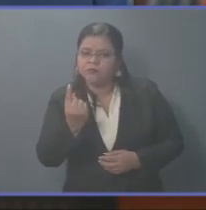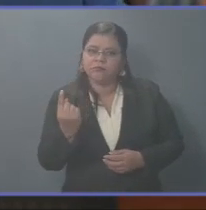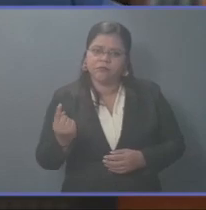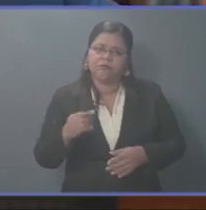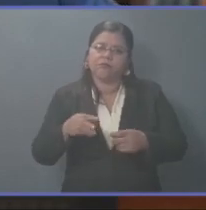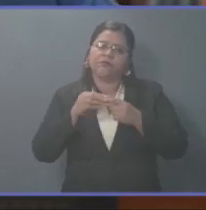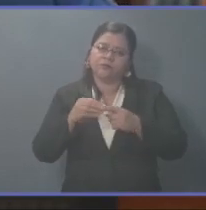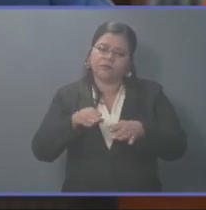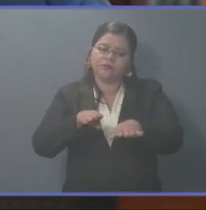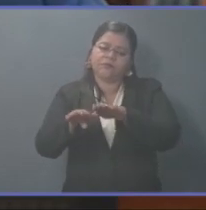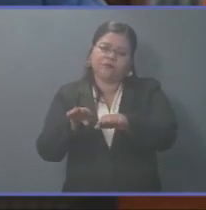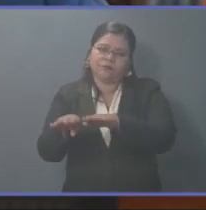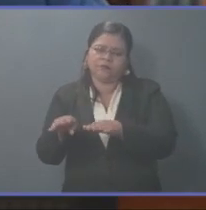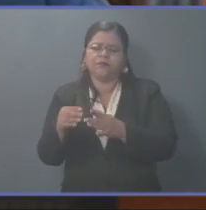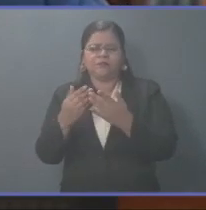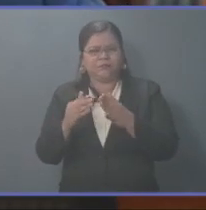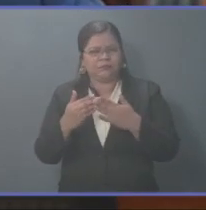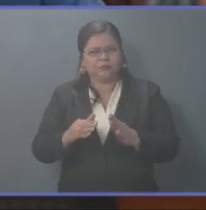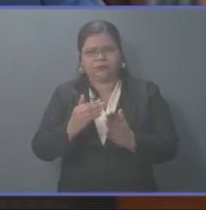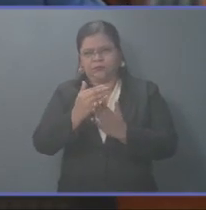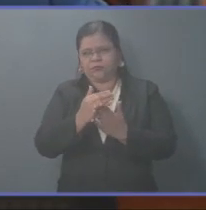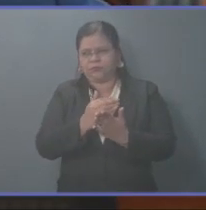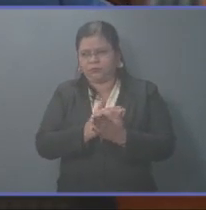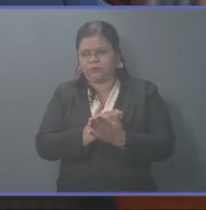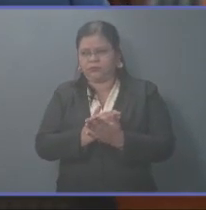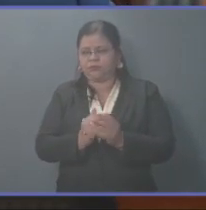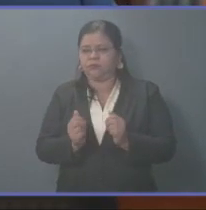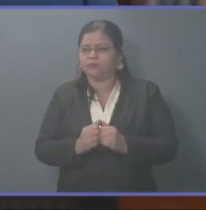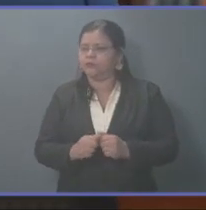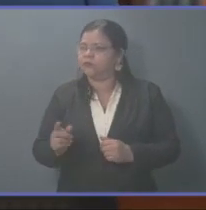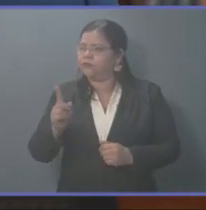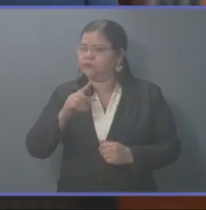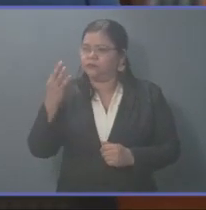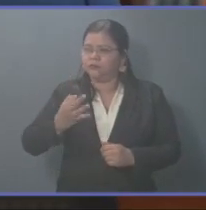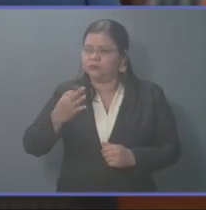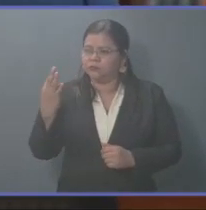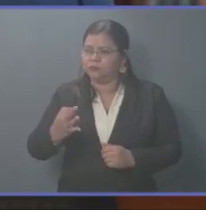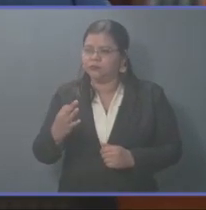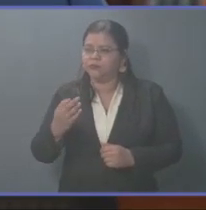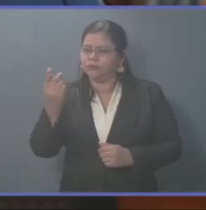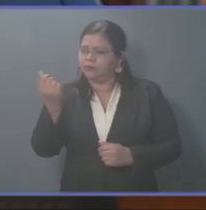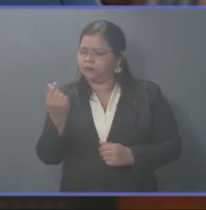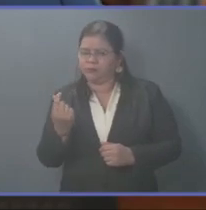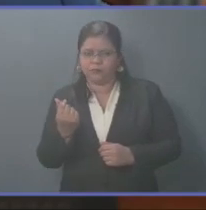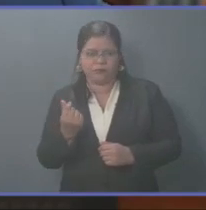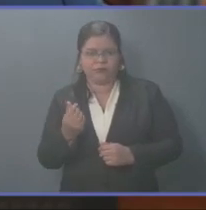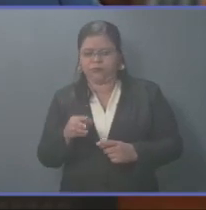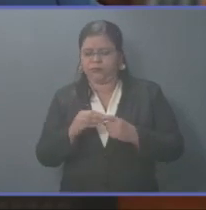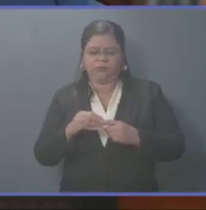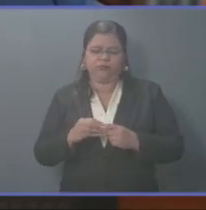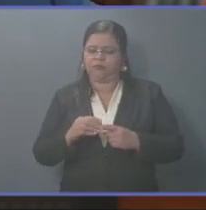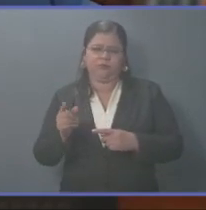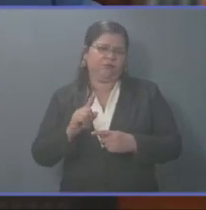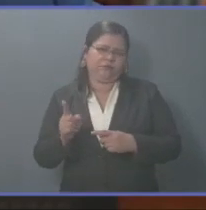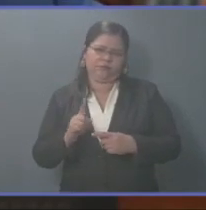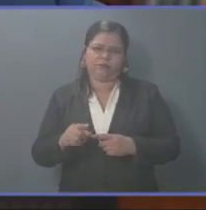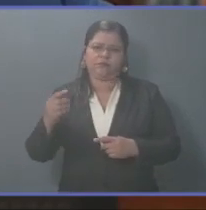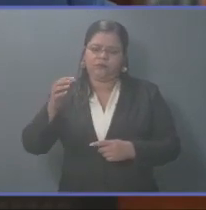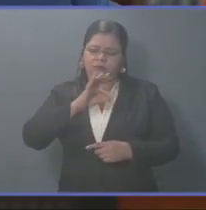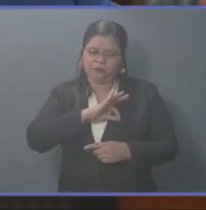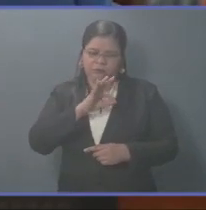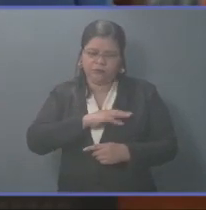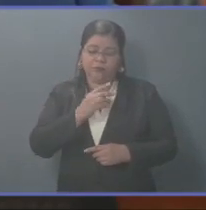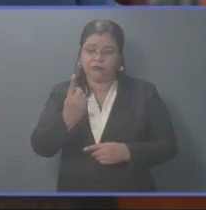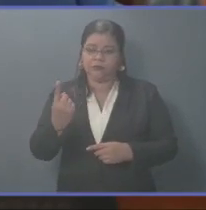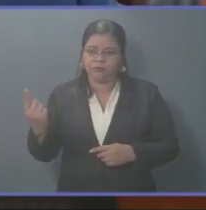Bueno, yo creo que hay una serie de peticiones que no requieren fondos del Estado para poder beneficiar a nuestro adulto mayor. Yo